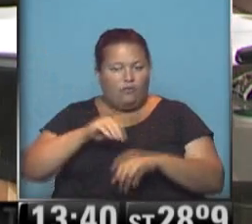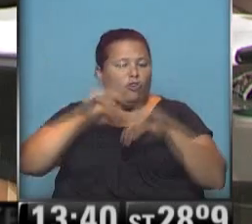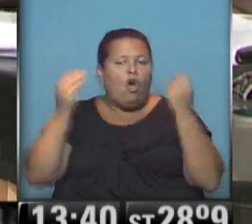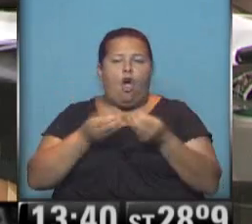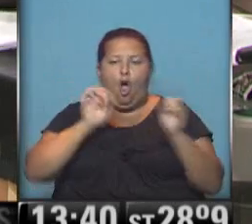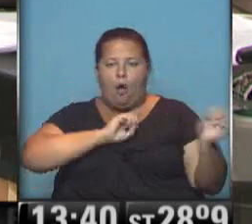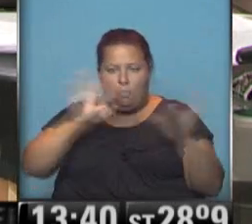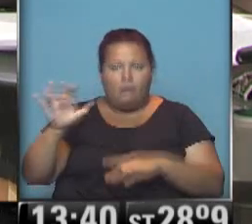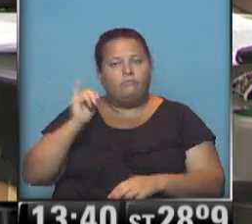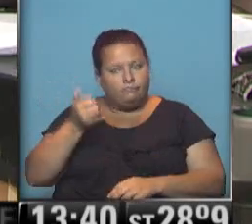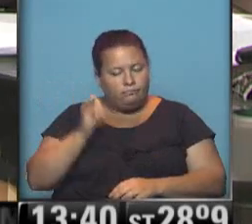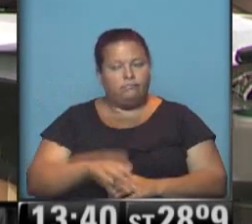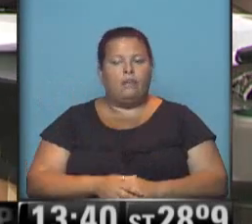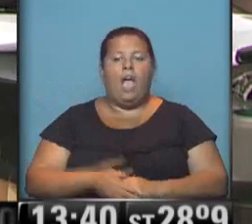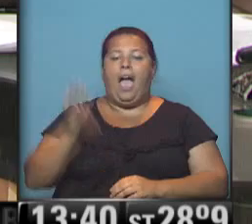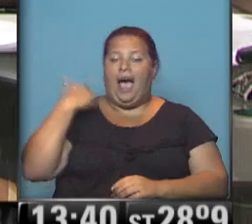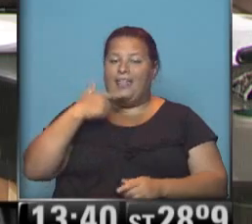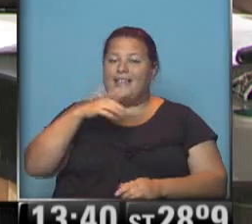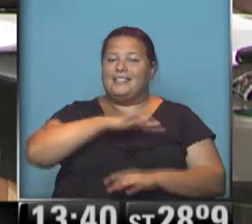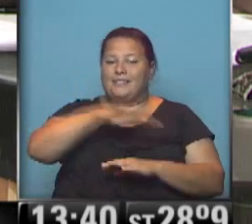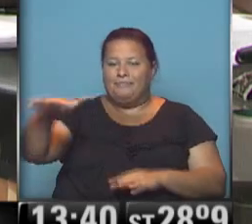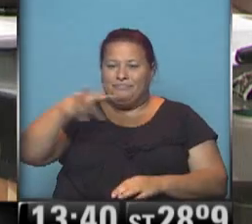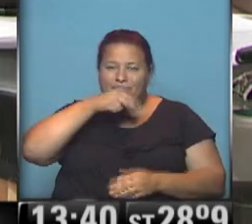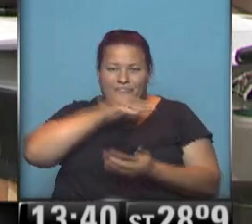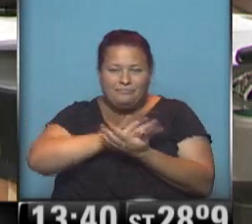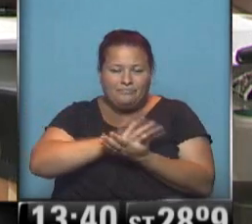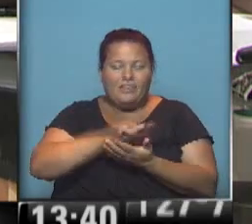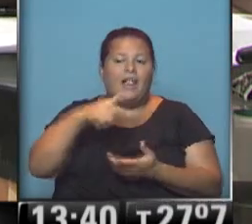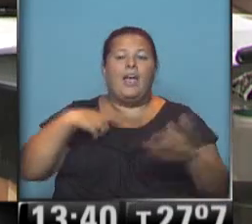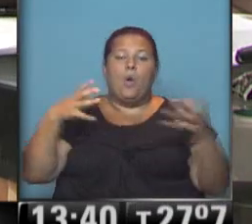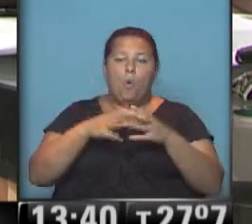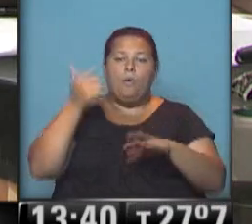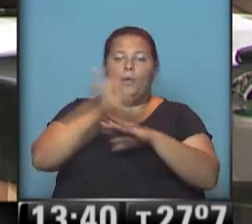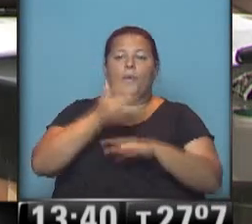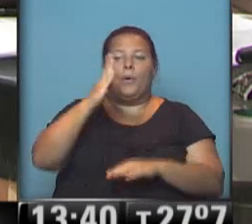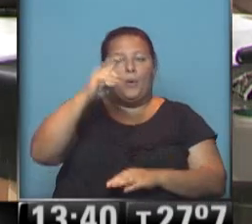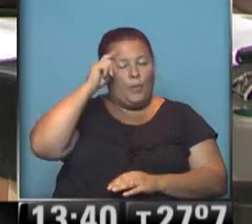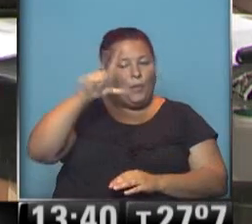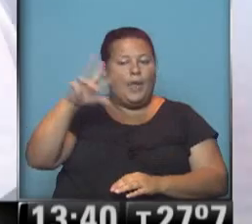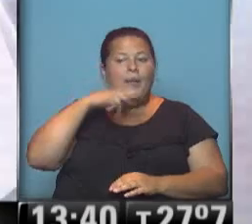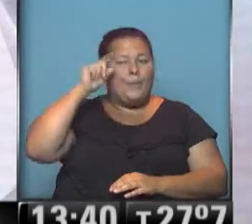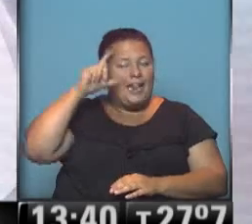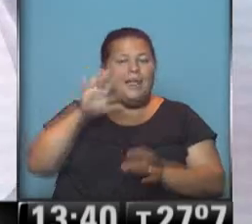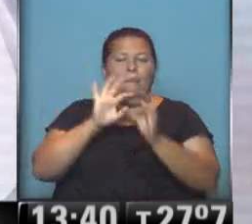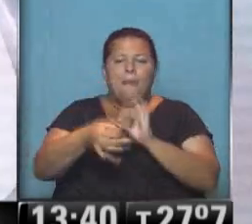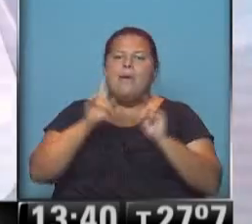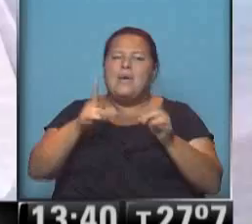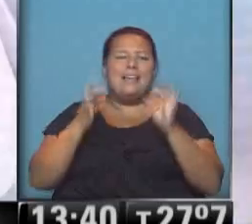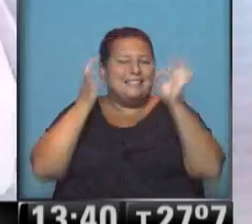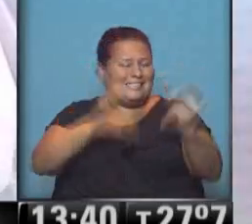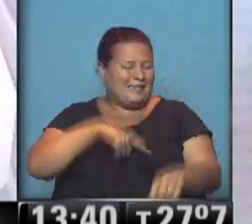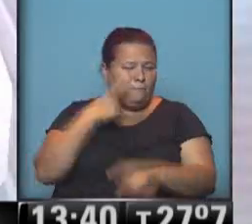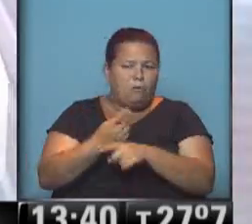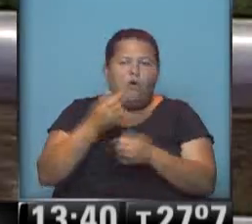totalidad claro decíamos antes un panorama desolador nuestro equipo estaba en belvil una ciudad muy cerca y diaval pero es muy difícil llegar